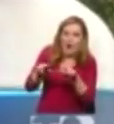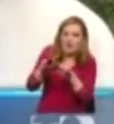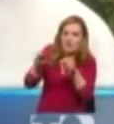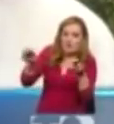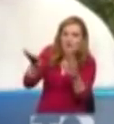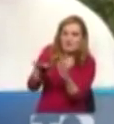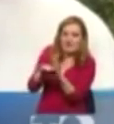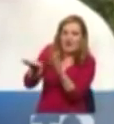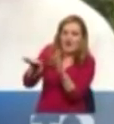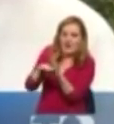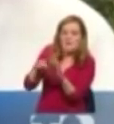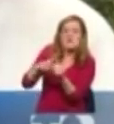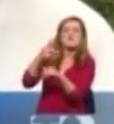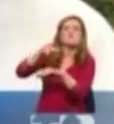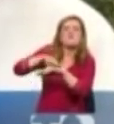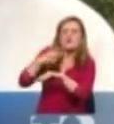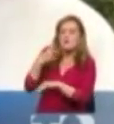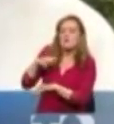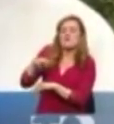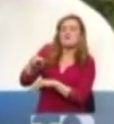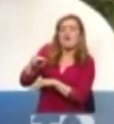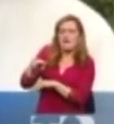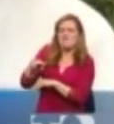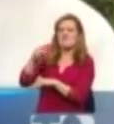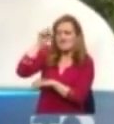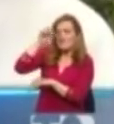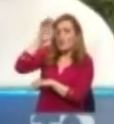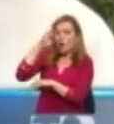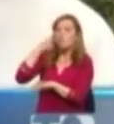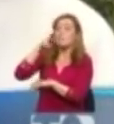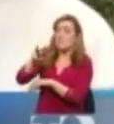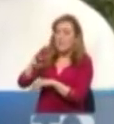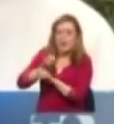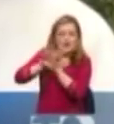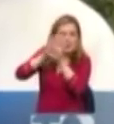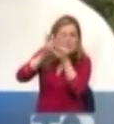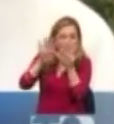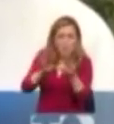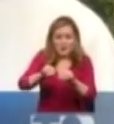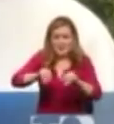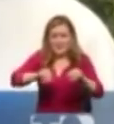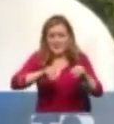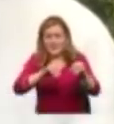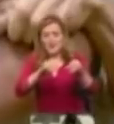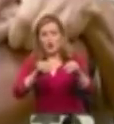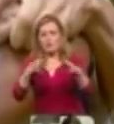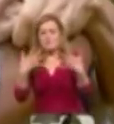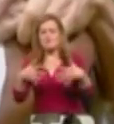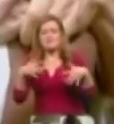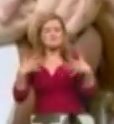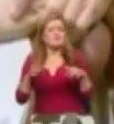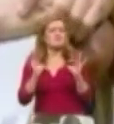se pudo por primera vez ver. En la pantalla se lo van a ver, en el cine lo pueden ver, cómo la madre tierra se puede expresar.